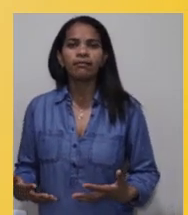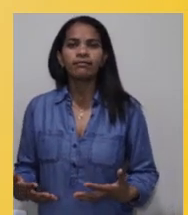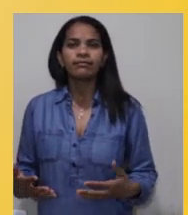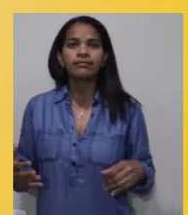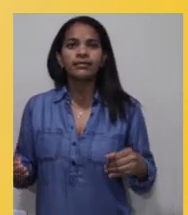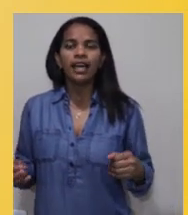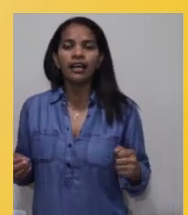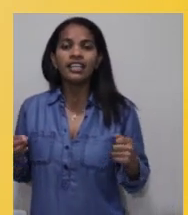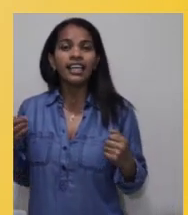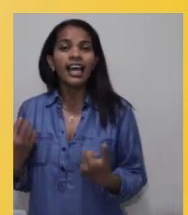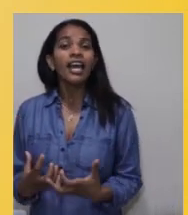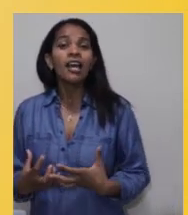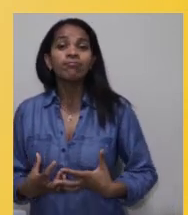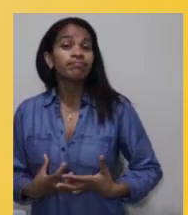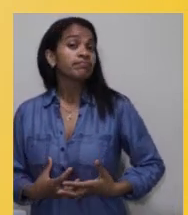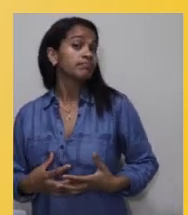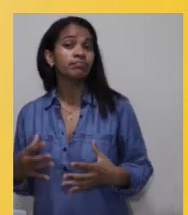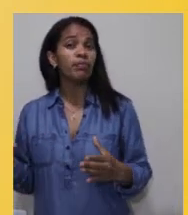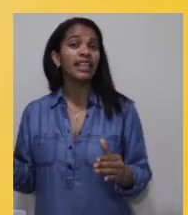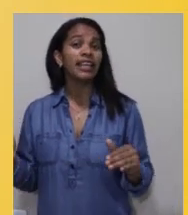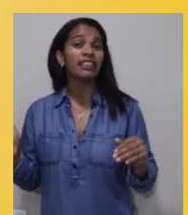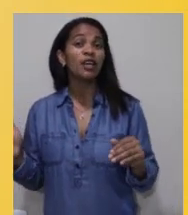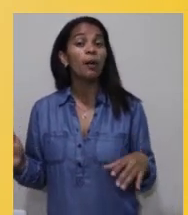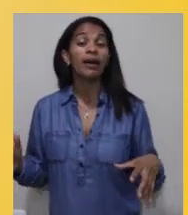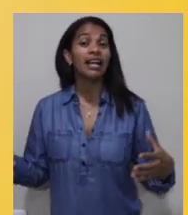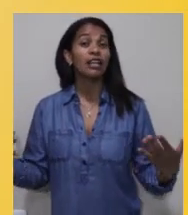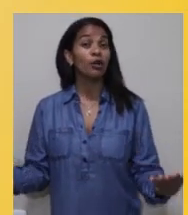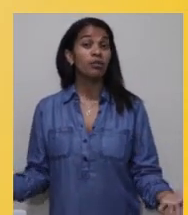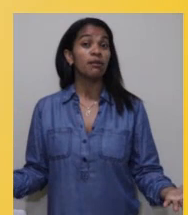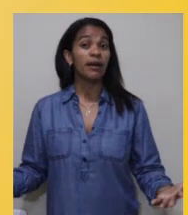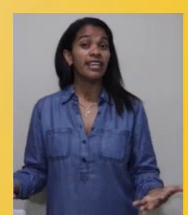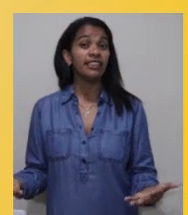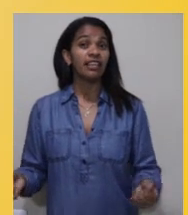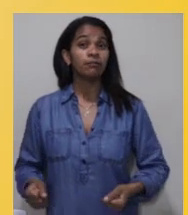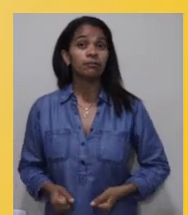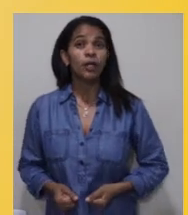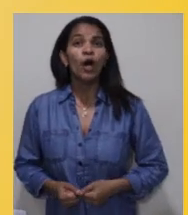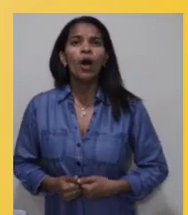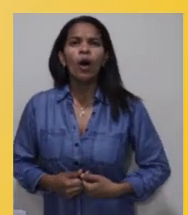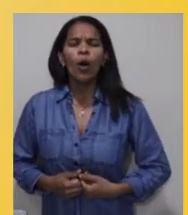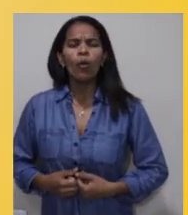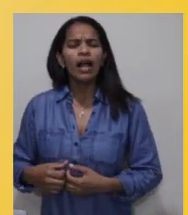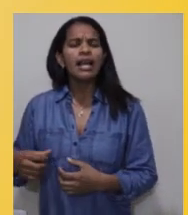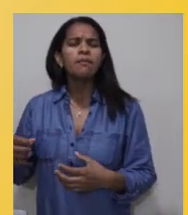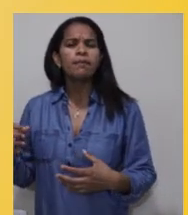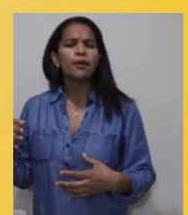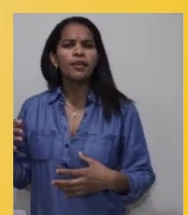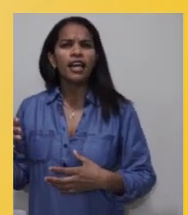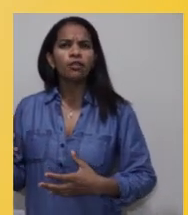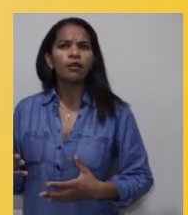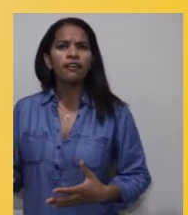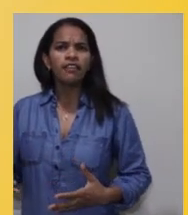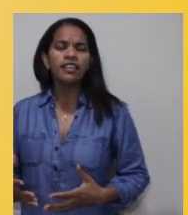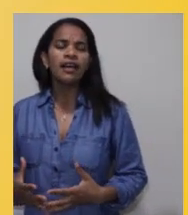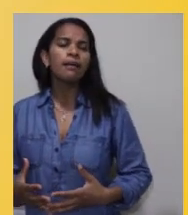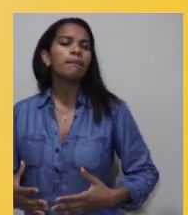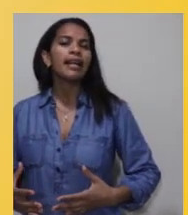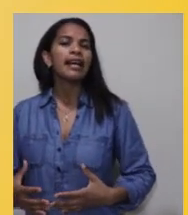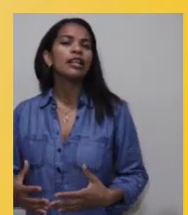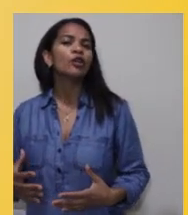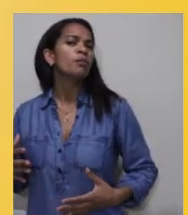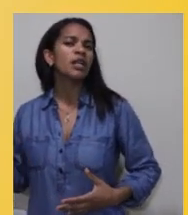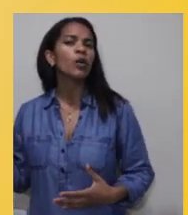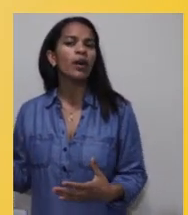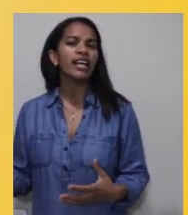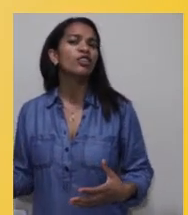vida? ¿Qué meta tengo para el 2020? ¿O cuál es mi proyecto de vida